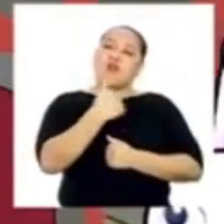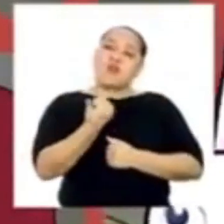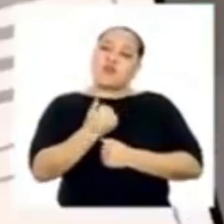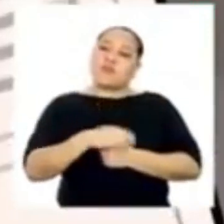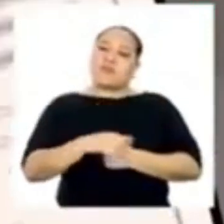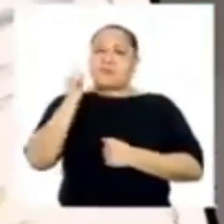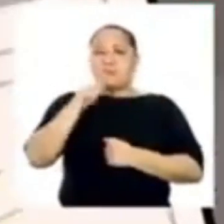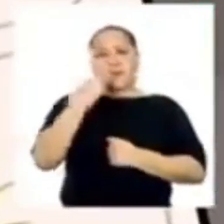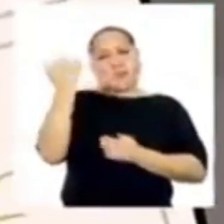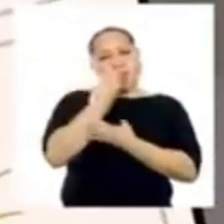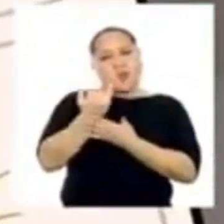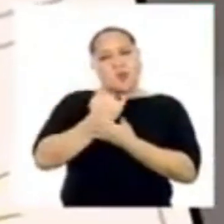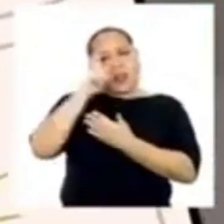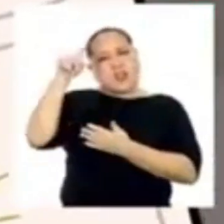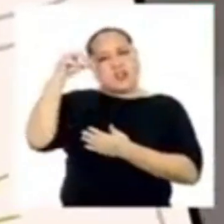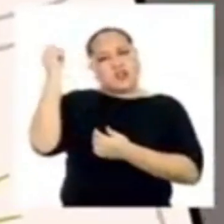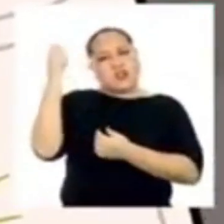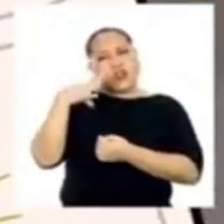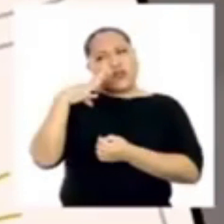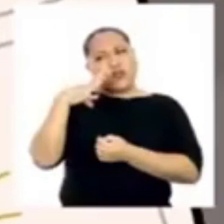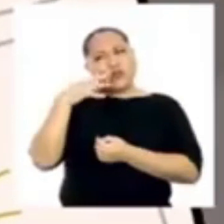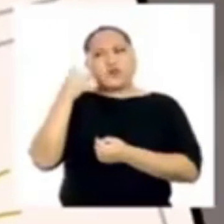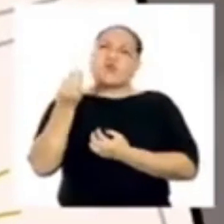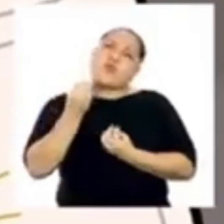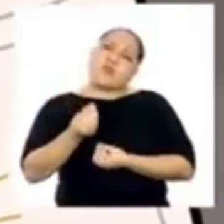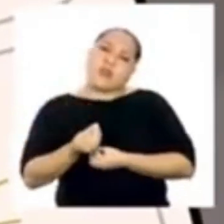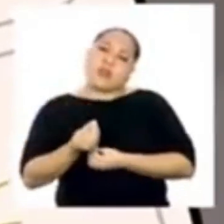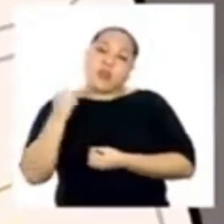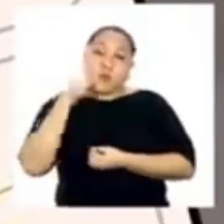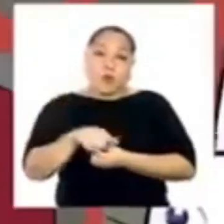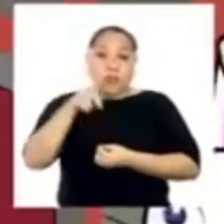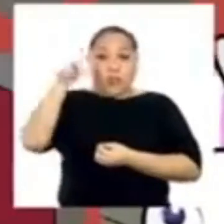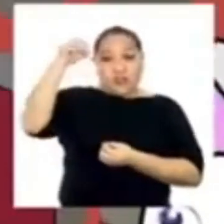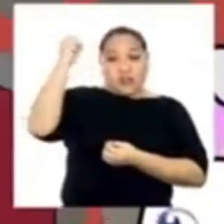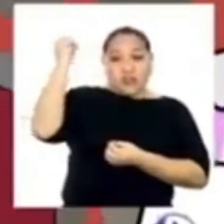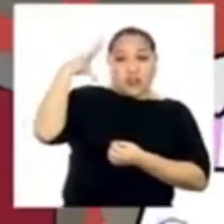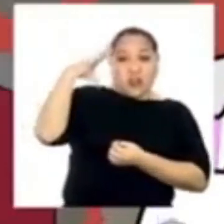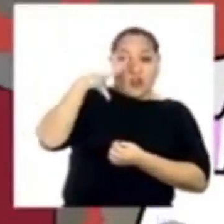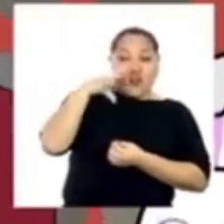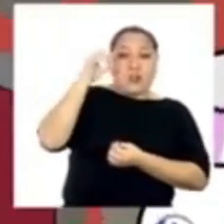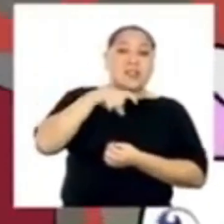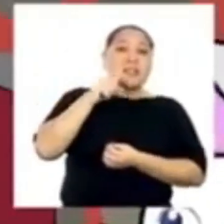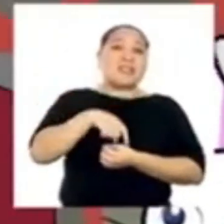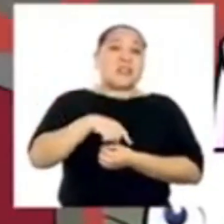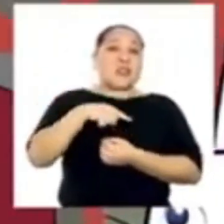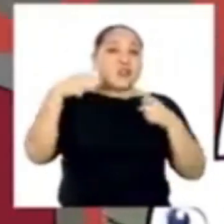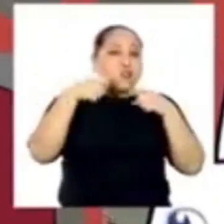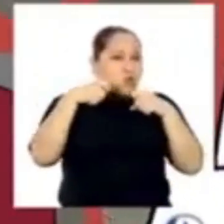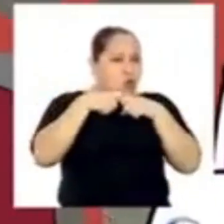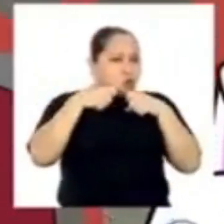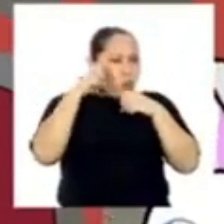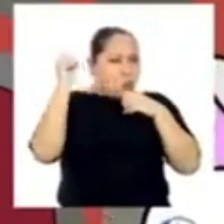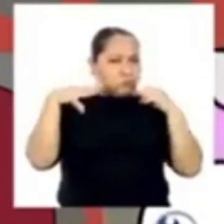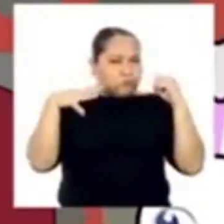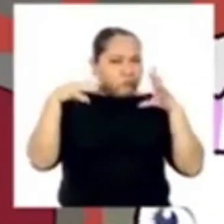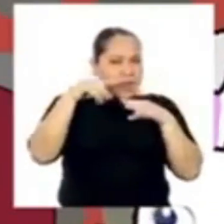¿Qué más? Hay un dibujo del sol. ¿Para qué? Cuando hay luz del sol, ¿necesitamos